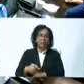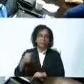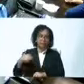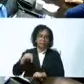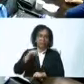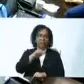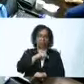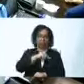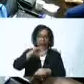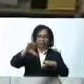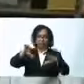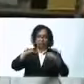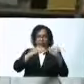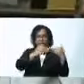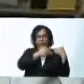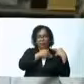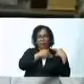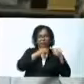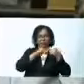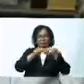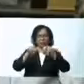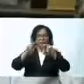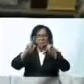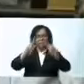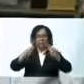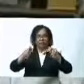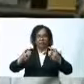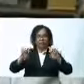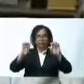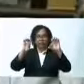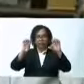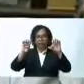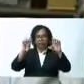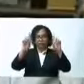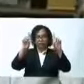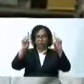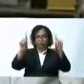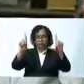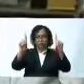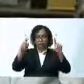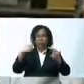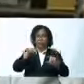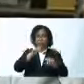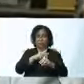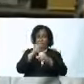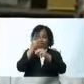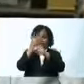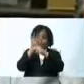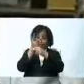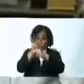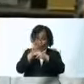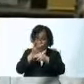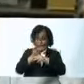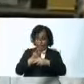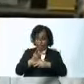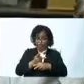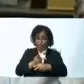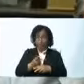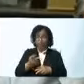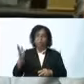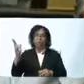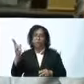de Educación trabajamos con mucho cuidado este proyecto y escuchamos muchos